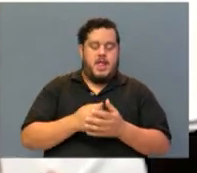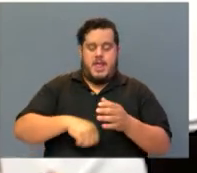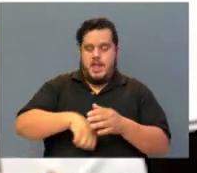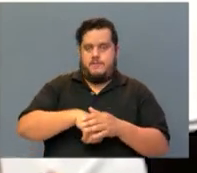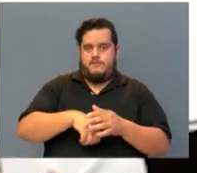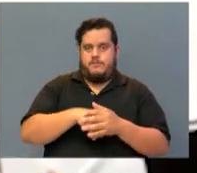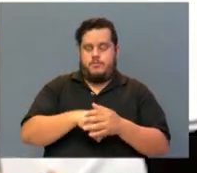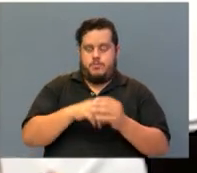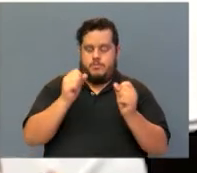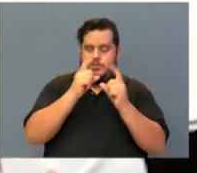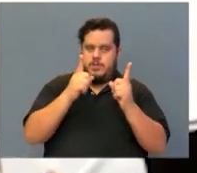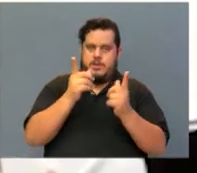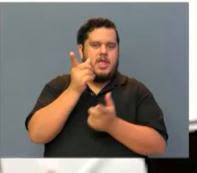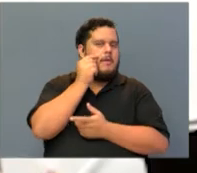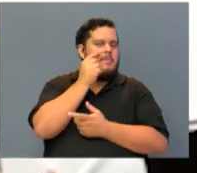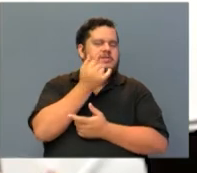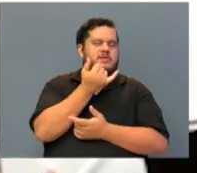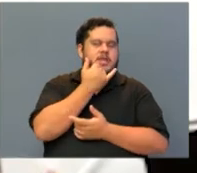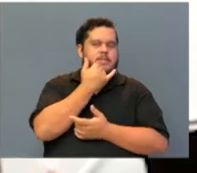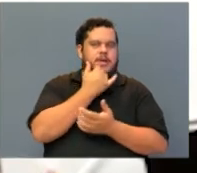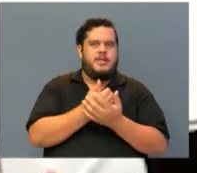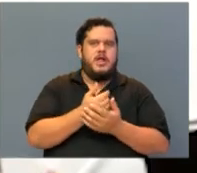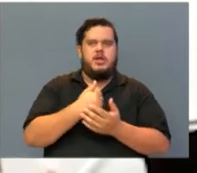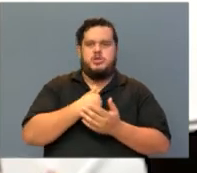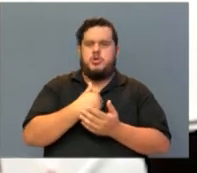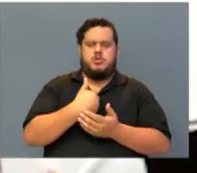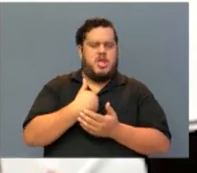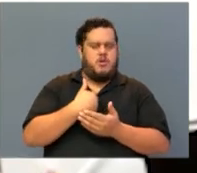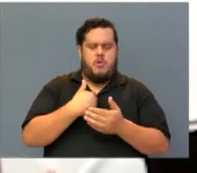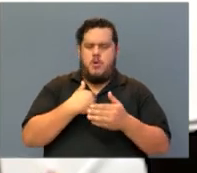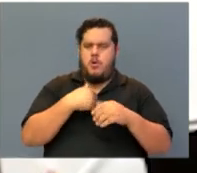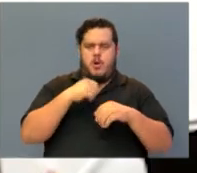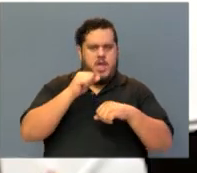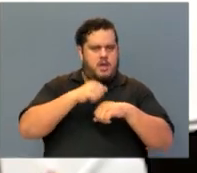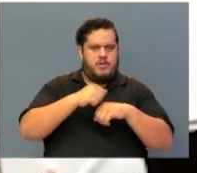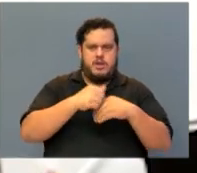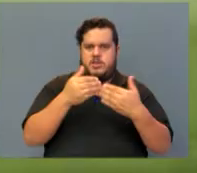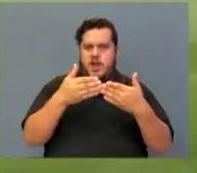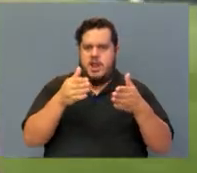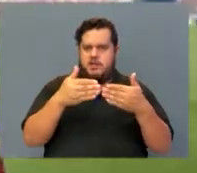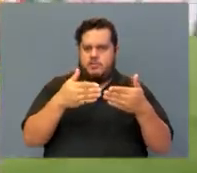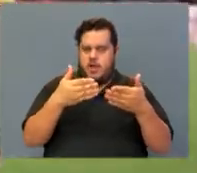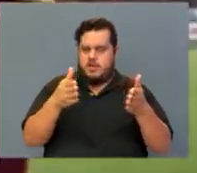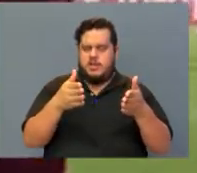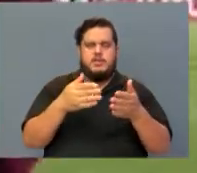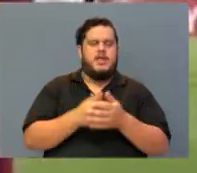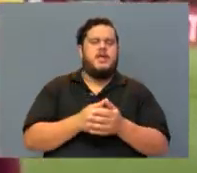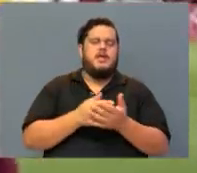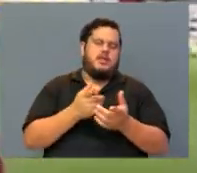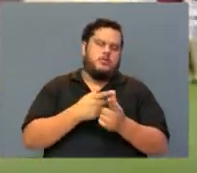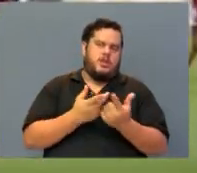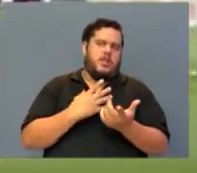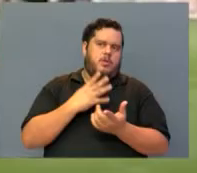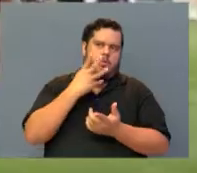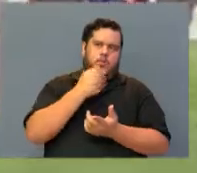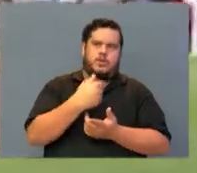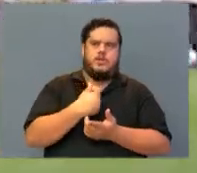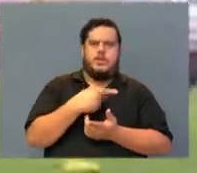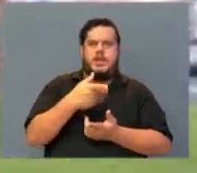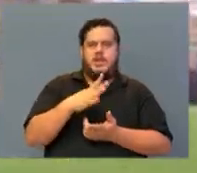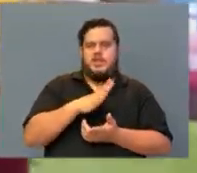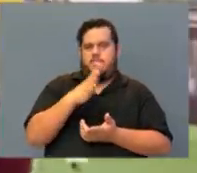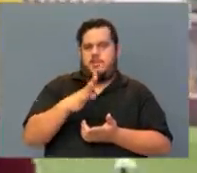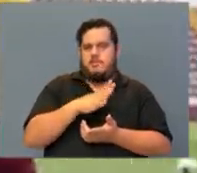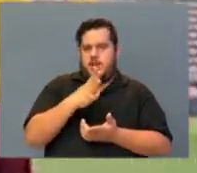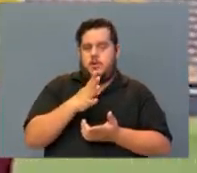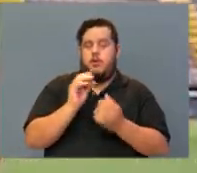y ya veremos qué va a pasar. Obviamente tengo las puertas abiertas en el Saprissa, quedo en buenos términos, para que sería muy bonito tener ese